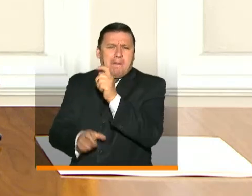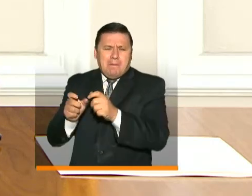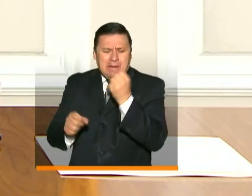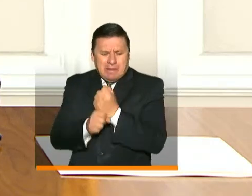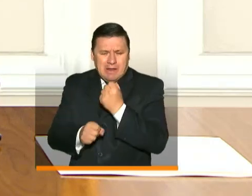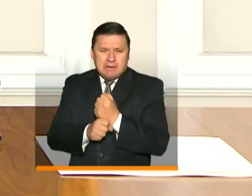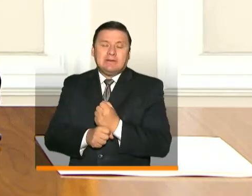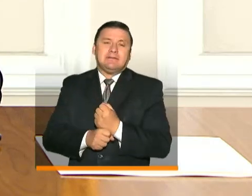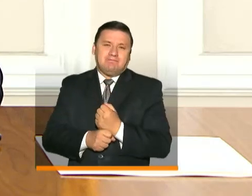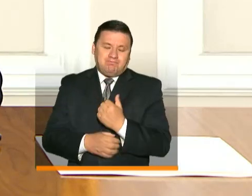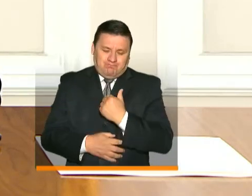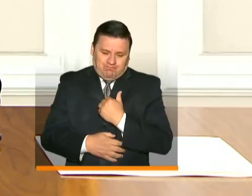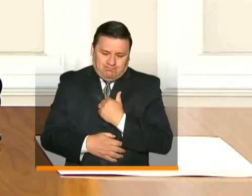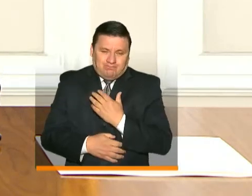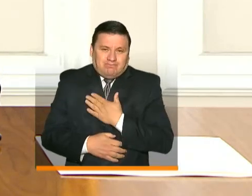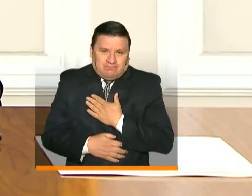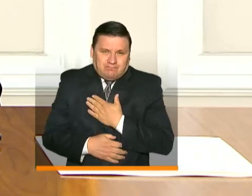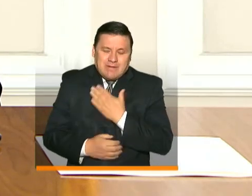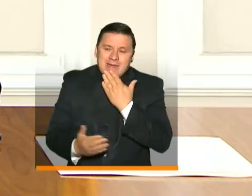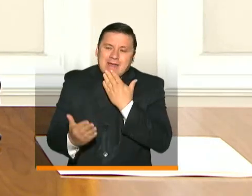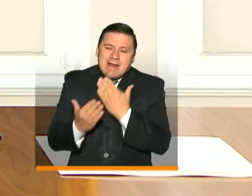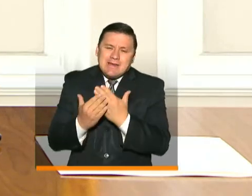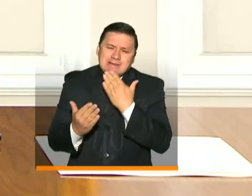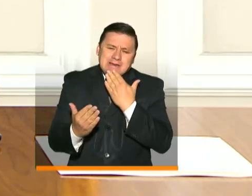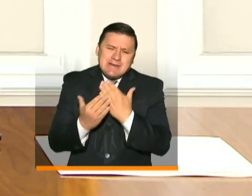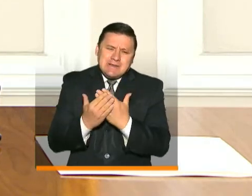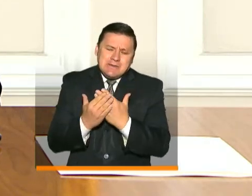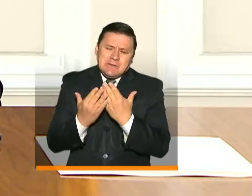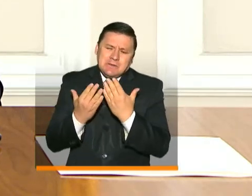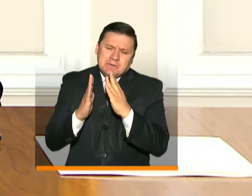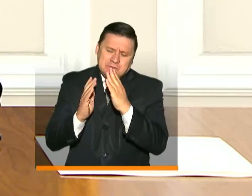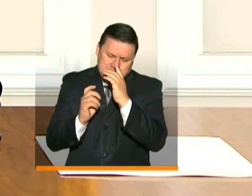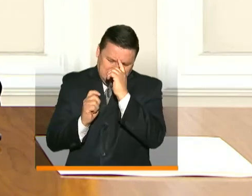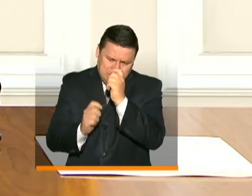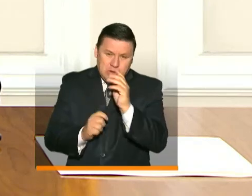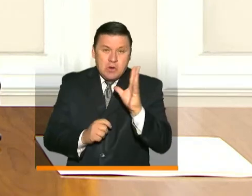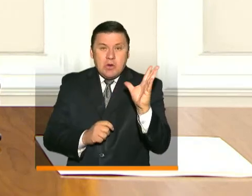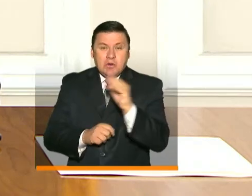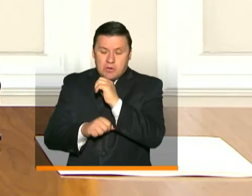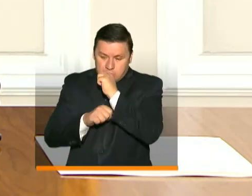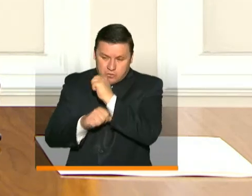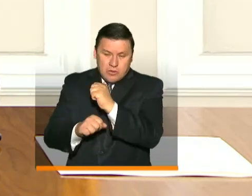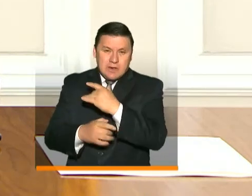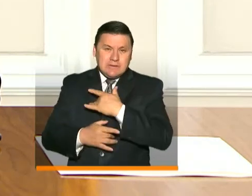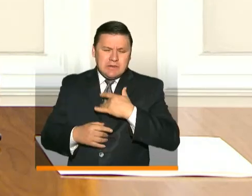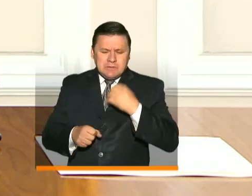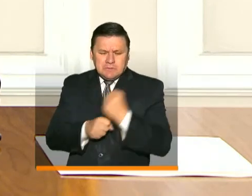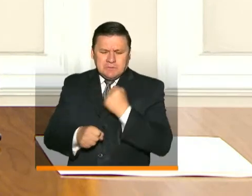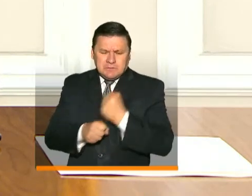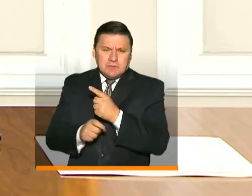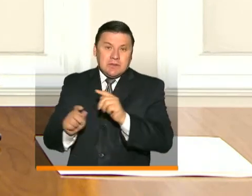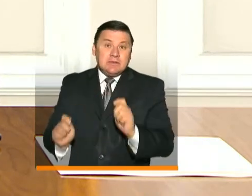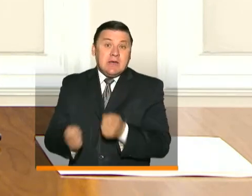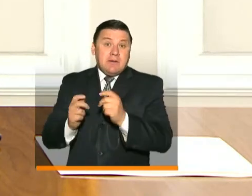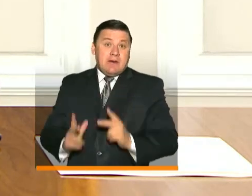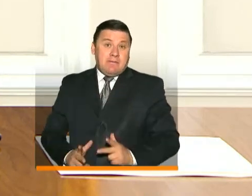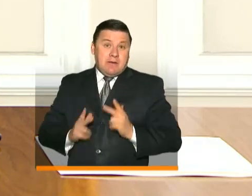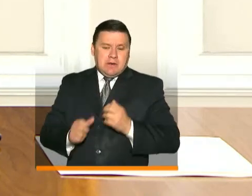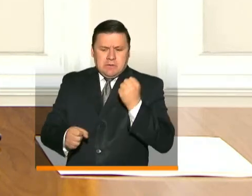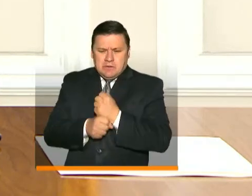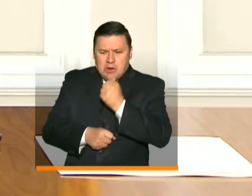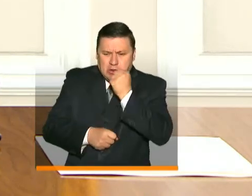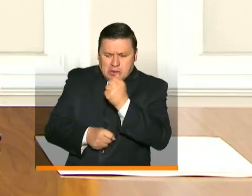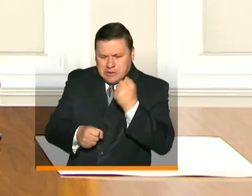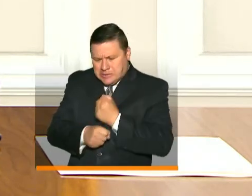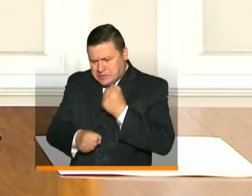más, mi sentimiento de gratitud y de exaltación a todos los héroes del sector de la salud que salvan vidas, que trabajan todos